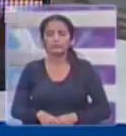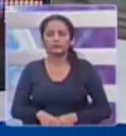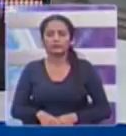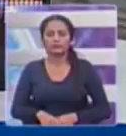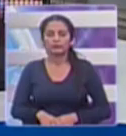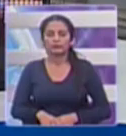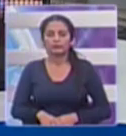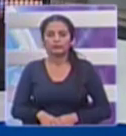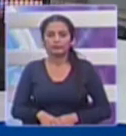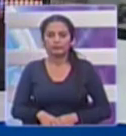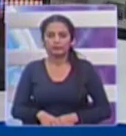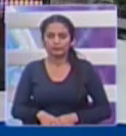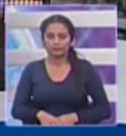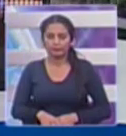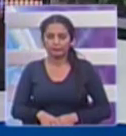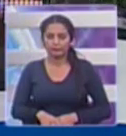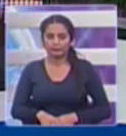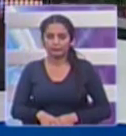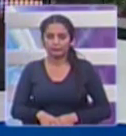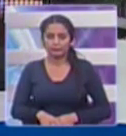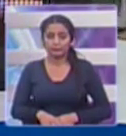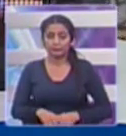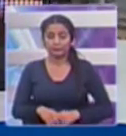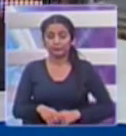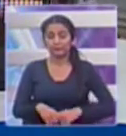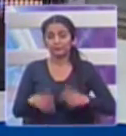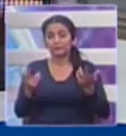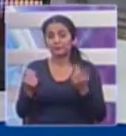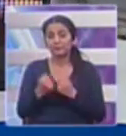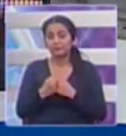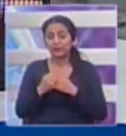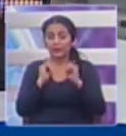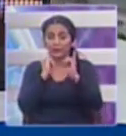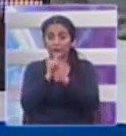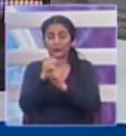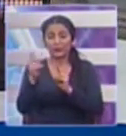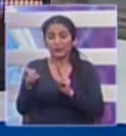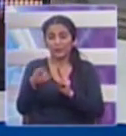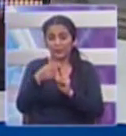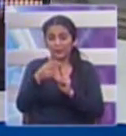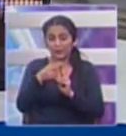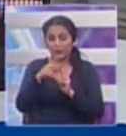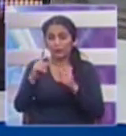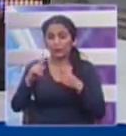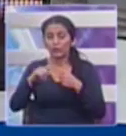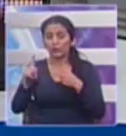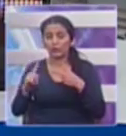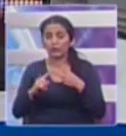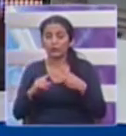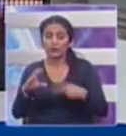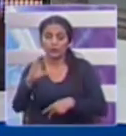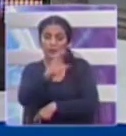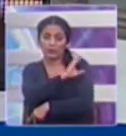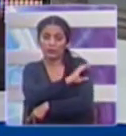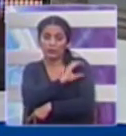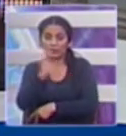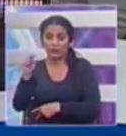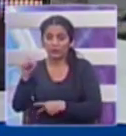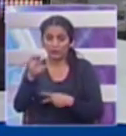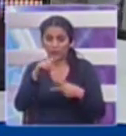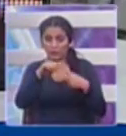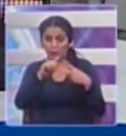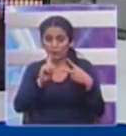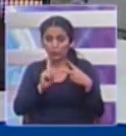Las autoridades del Instituto Nacional de Estadísticas y Censos, INEC, y del Consejo Nacional Electoral respondieron a las denuncias de